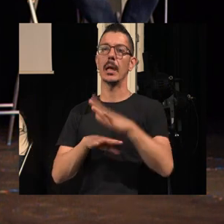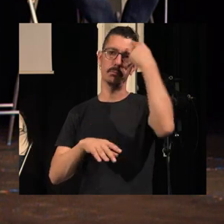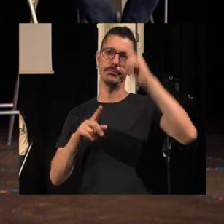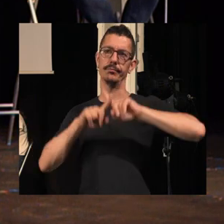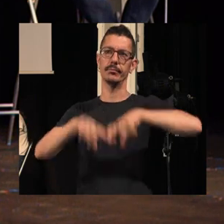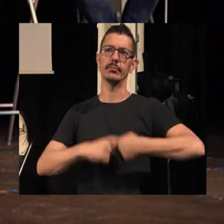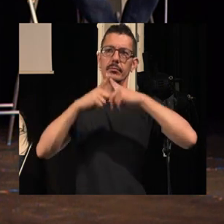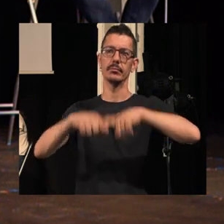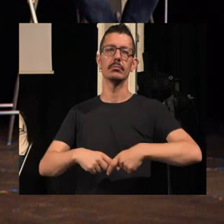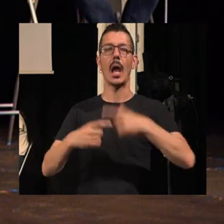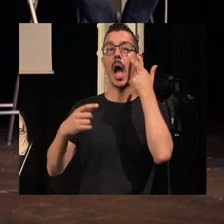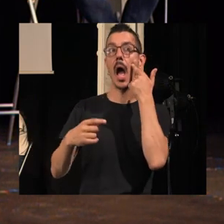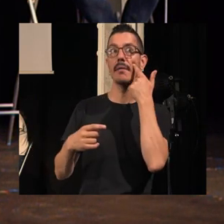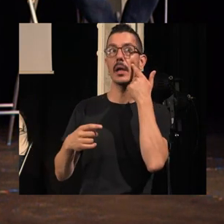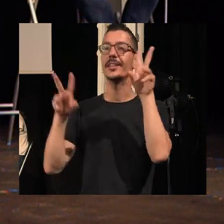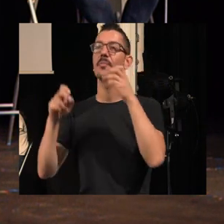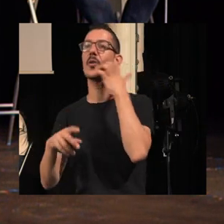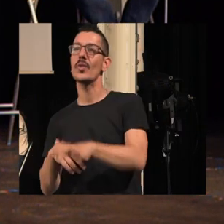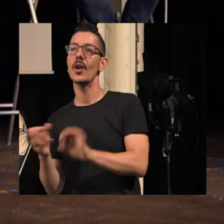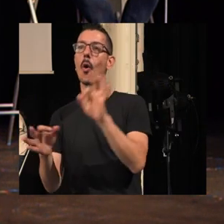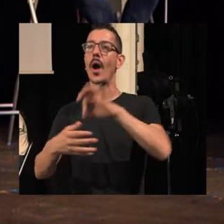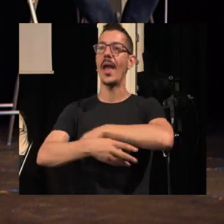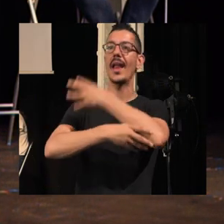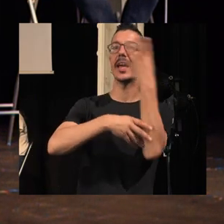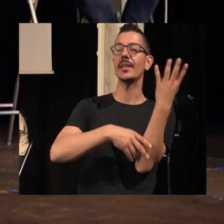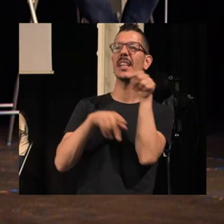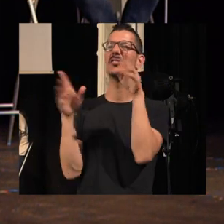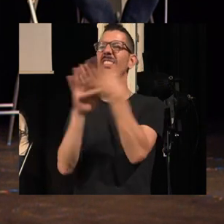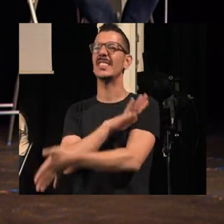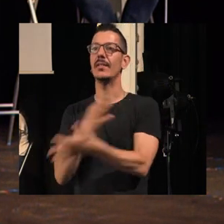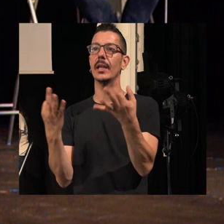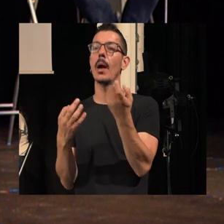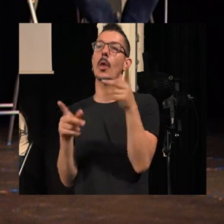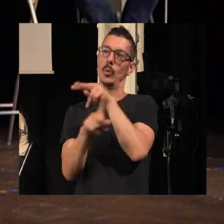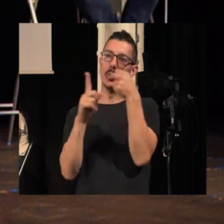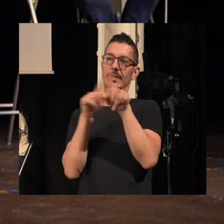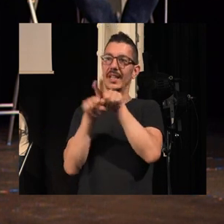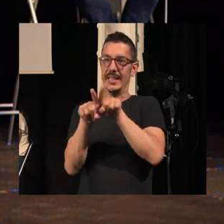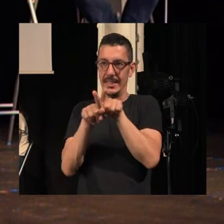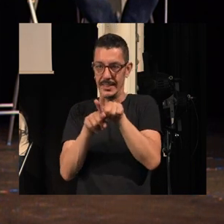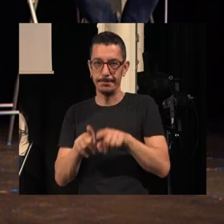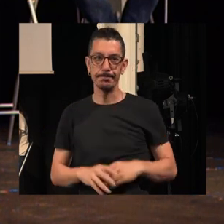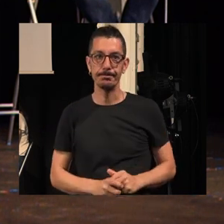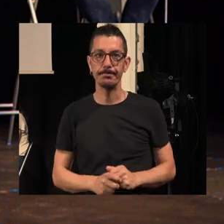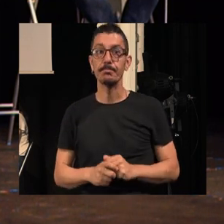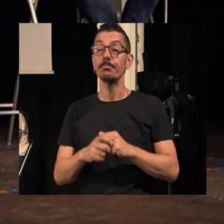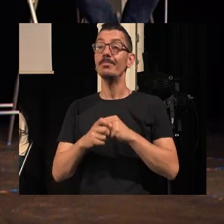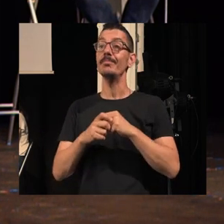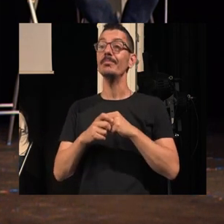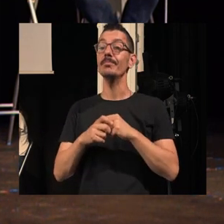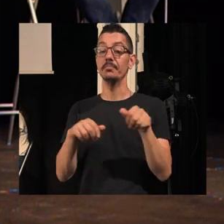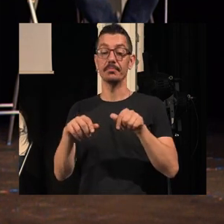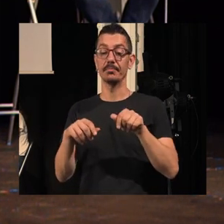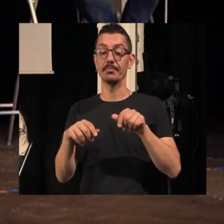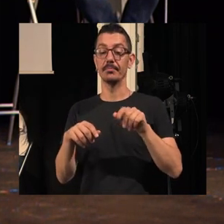significan lo queer, lo LGTBIQ de una manera crítica. Y el martes nos